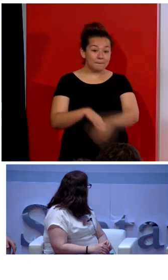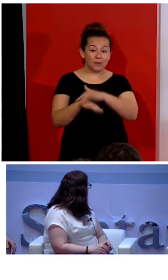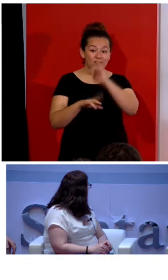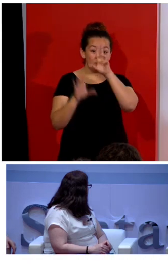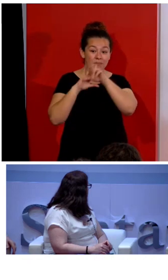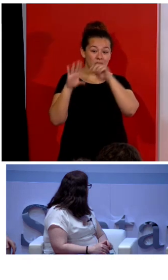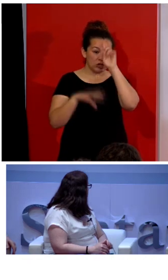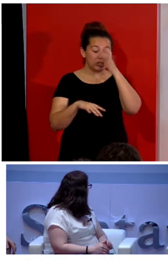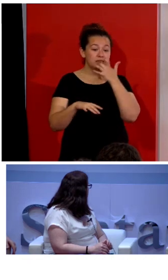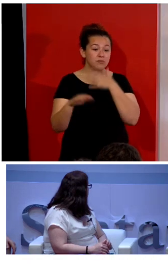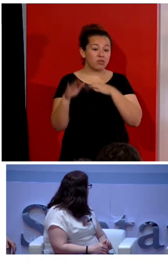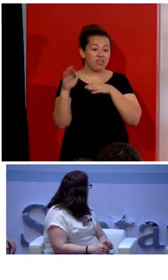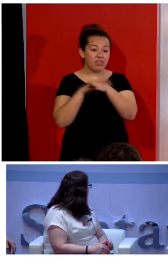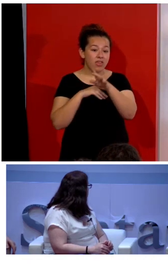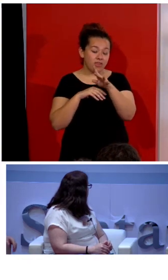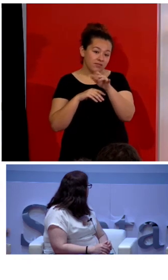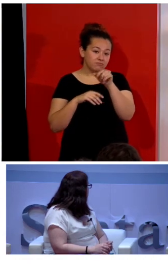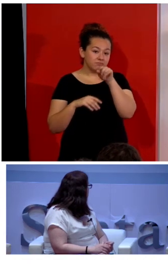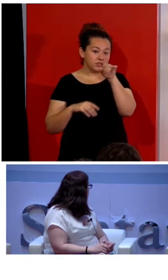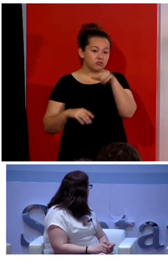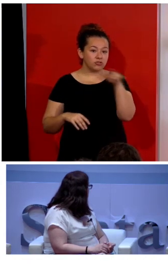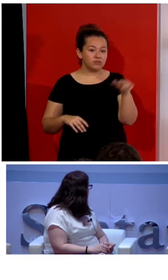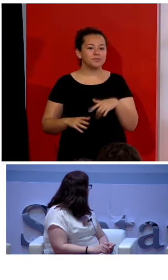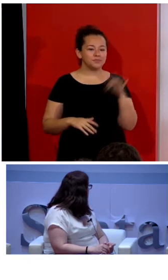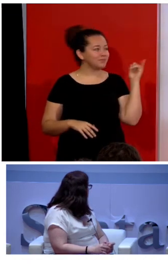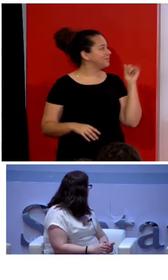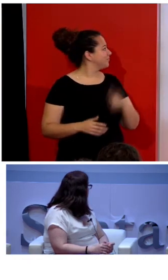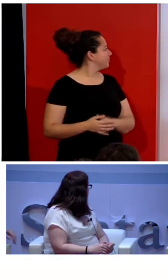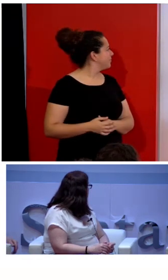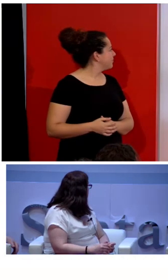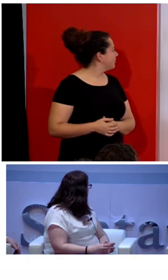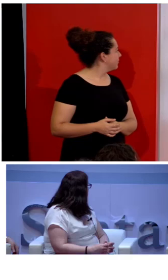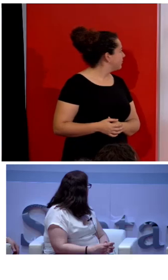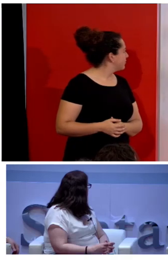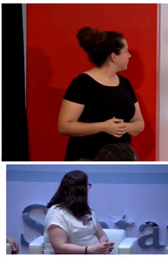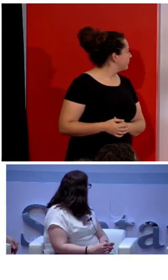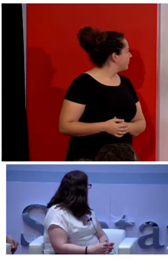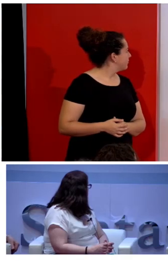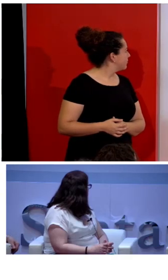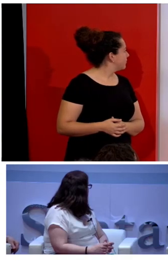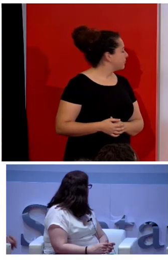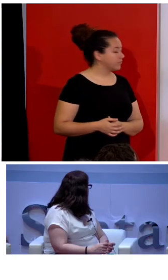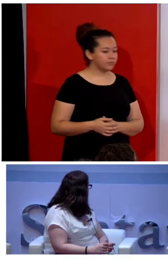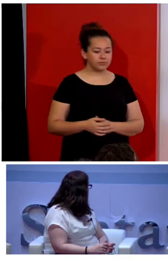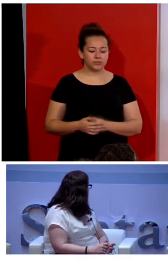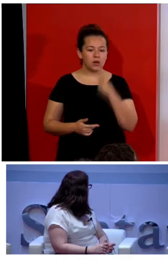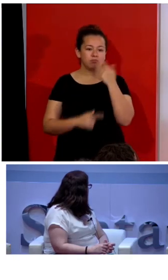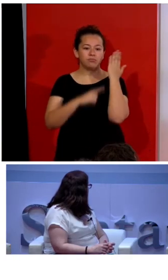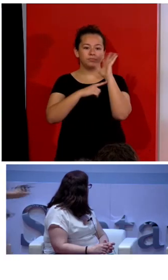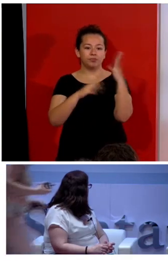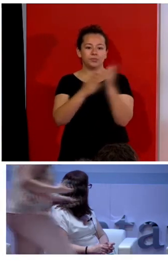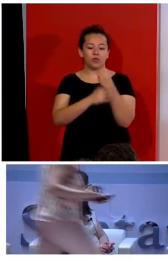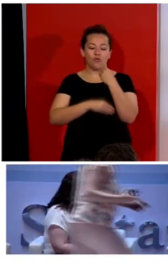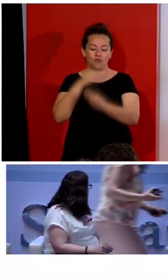Hola, soy Rosa María Muñoz Torres, funcionaria de la Asamblea de Extremadura. Os voy a demostrar todas mis funciones en